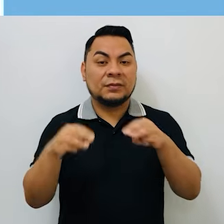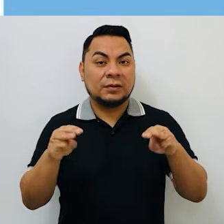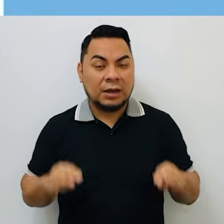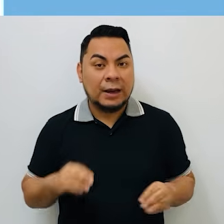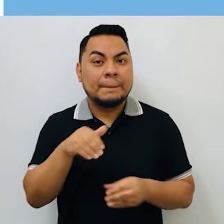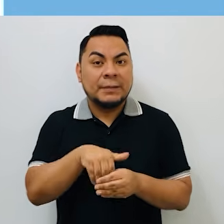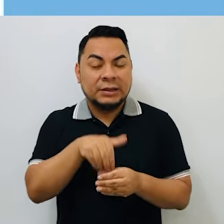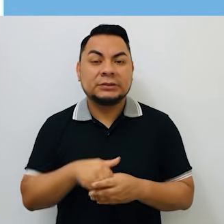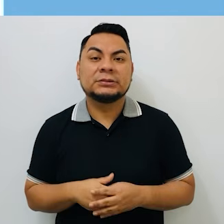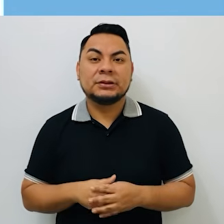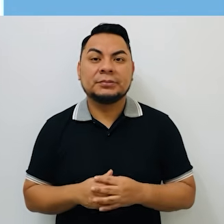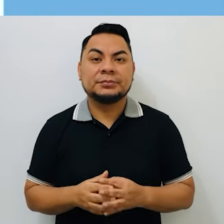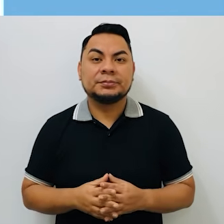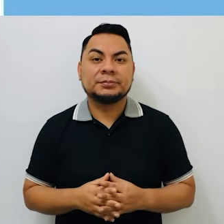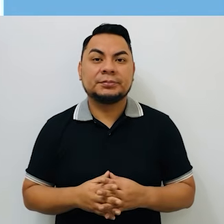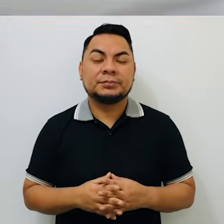Tareas de la instalación de la mesa.